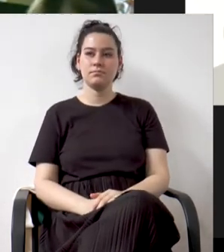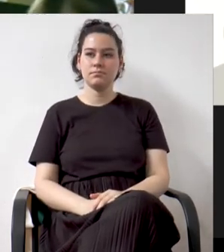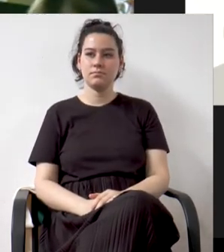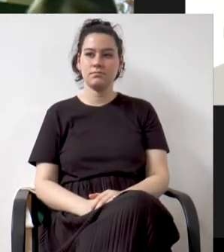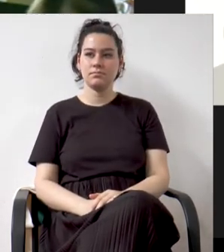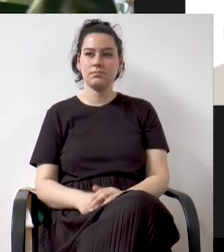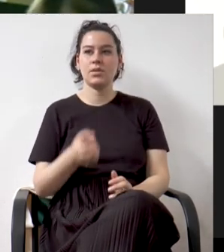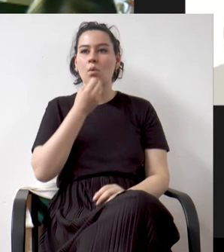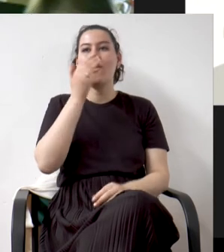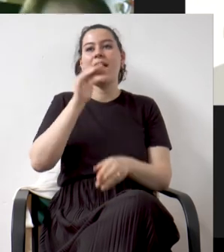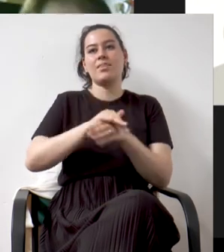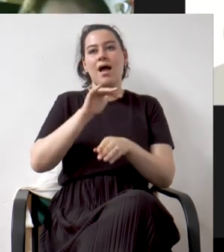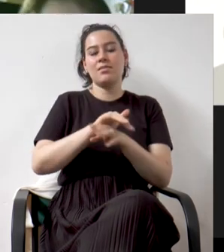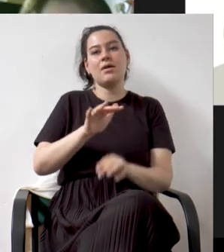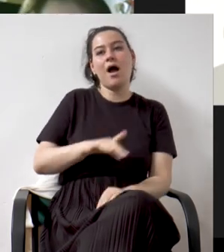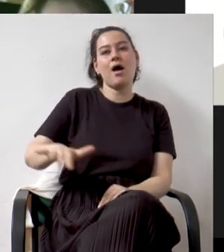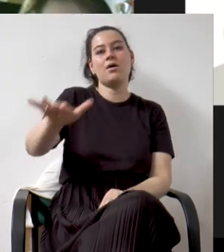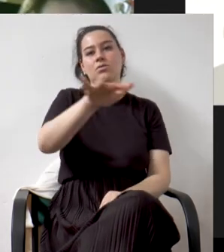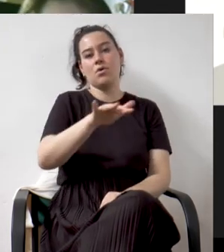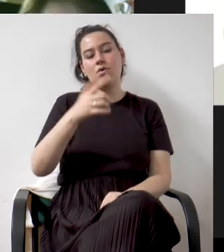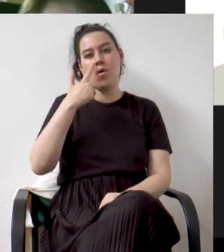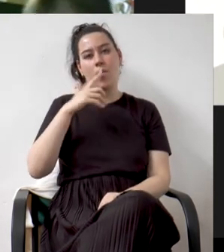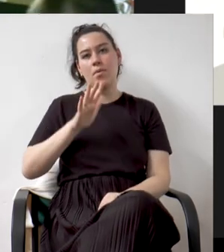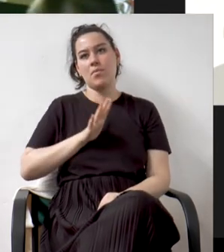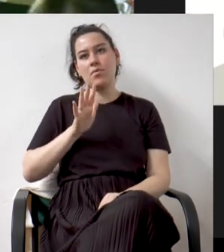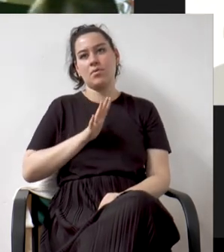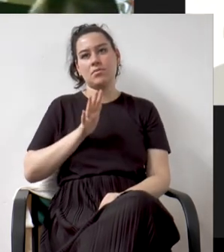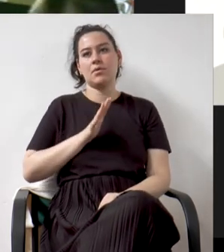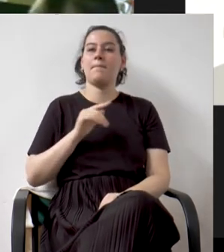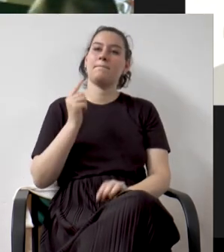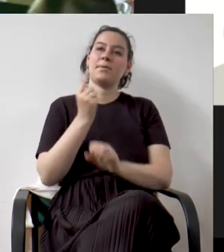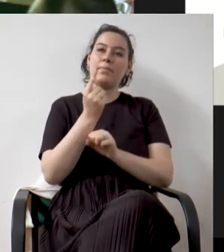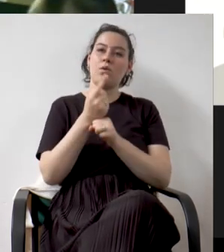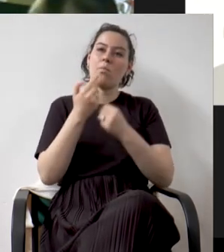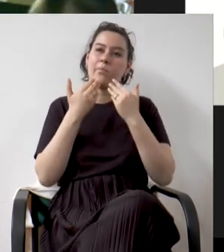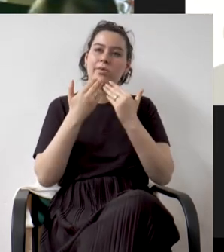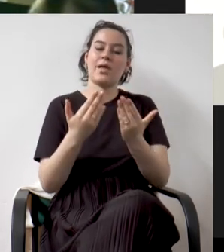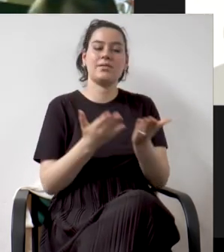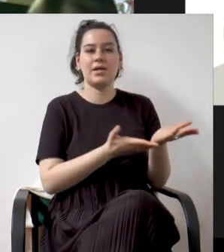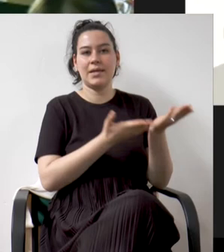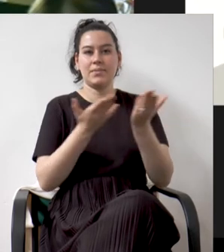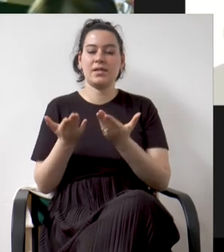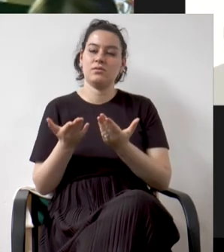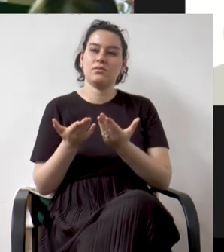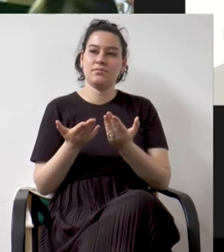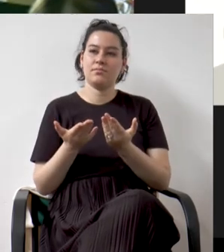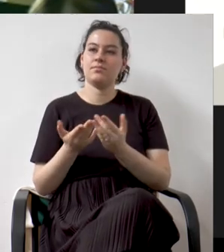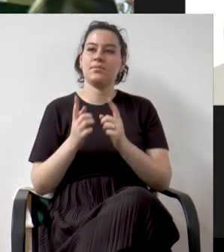Bueno, buenas tardes a todas y a todos. Primero que nada, muchas gracias por la invitación